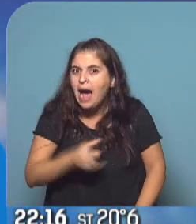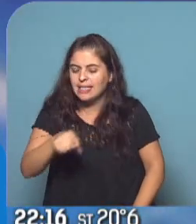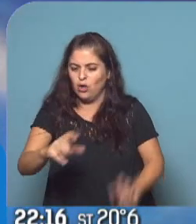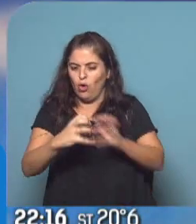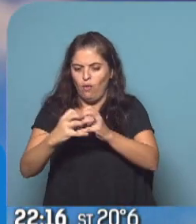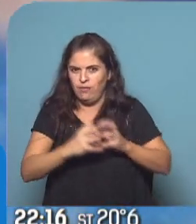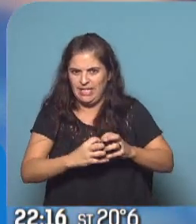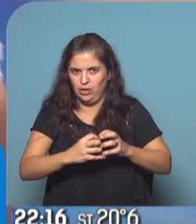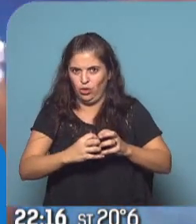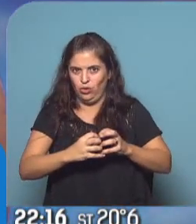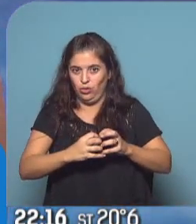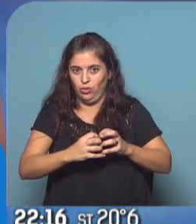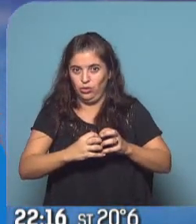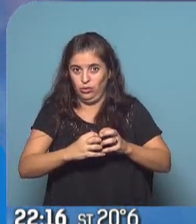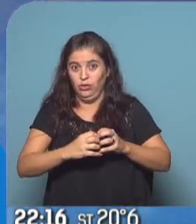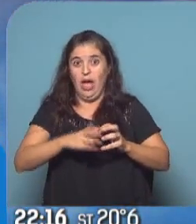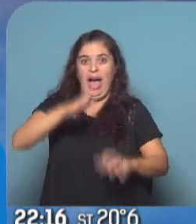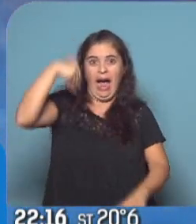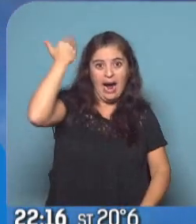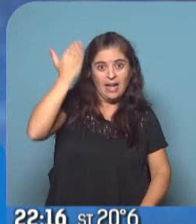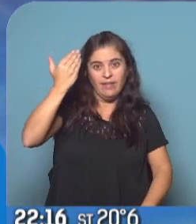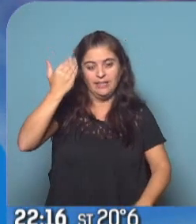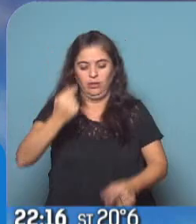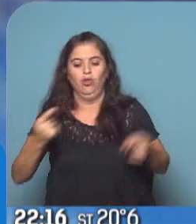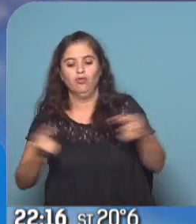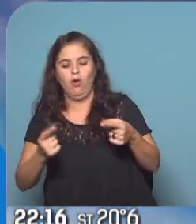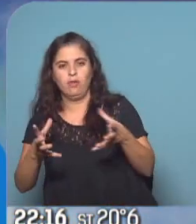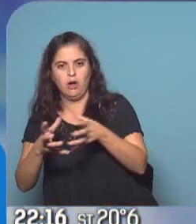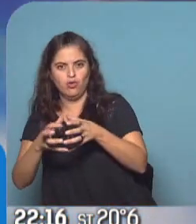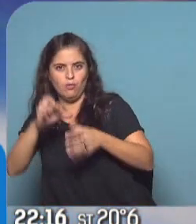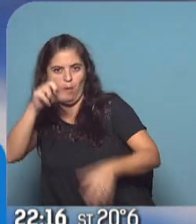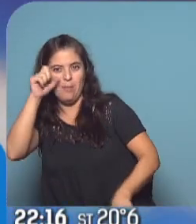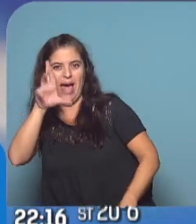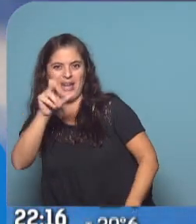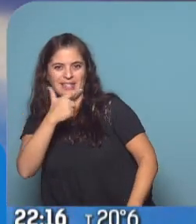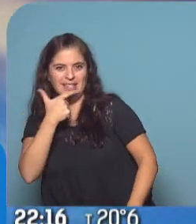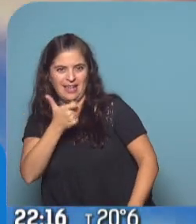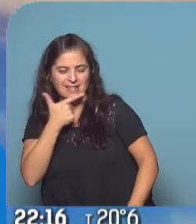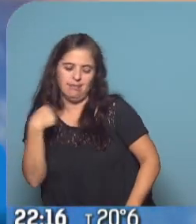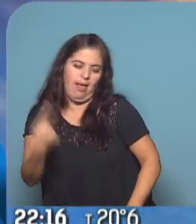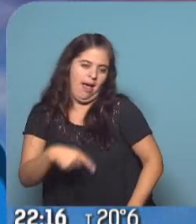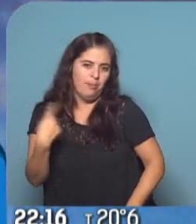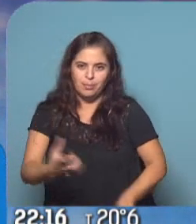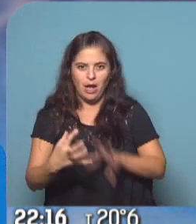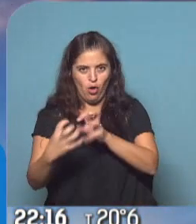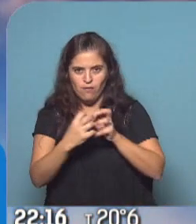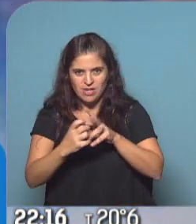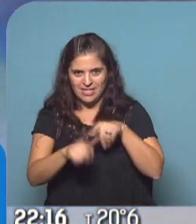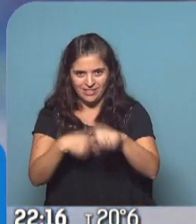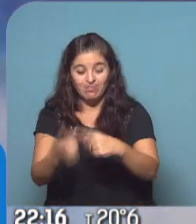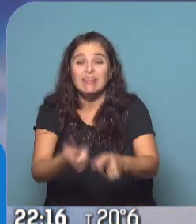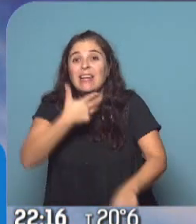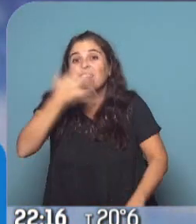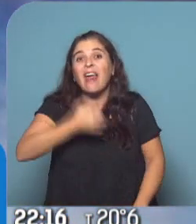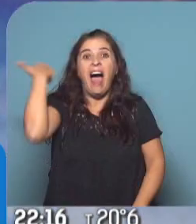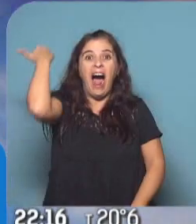donde siempre está esa amenaza o esa pica, por decirlo de una manera coloquial, entre árabes y persas. La verdad que Arabia Saudita está muy nervioso, pero pretende que